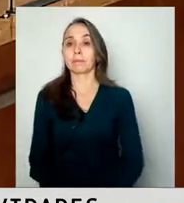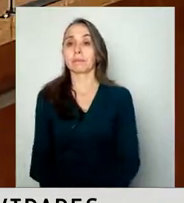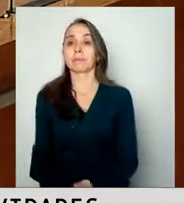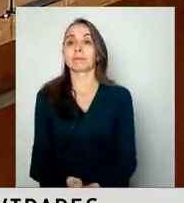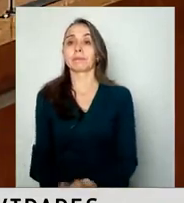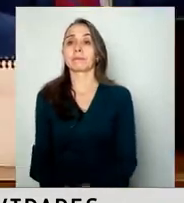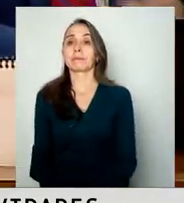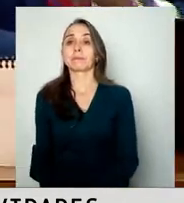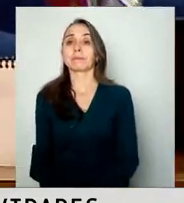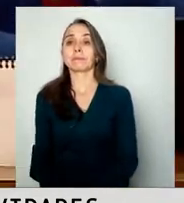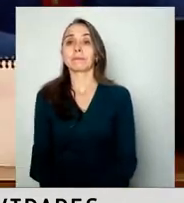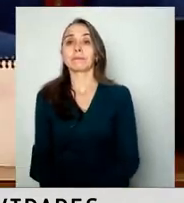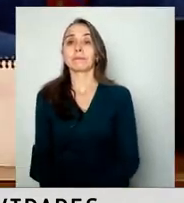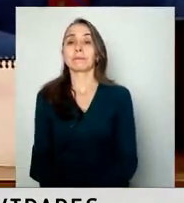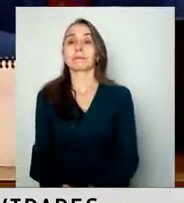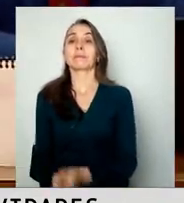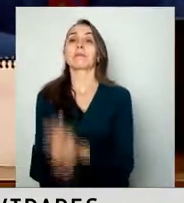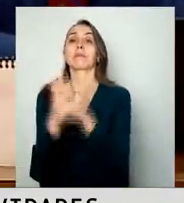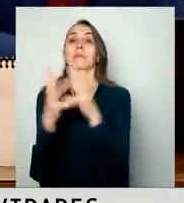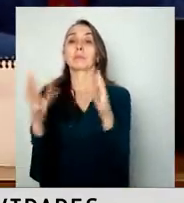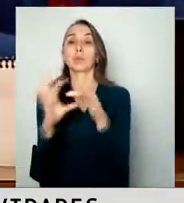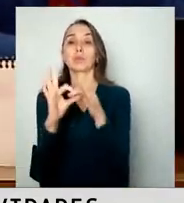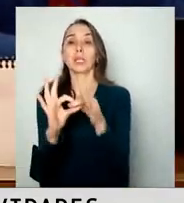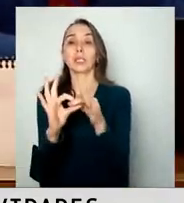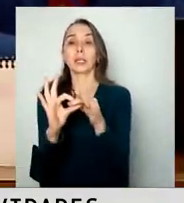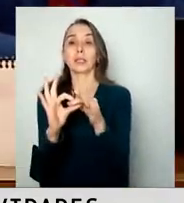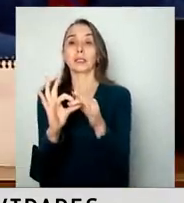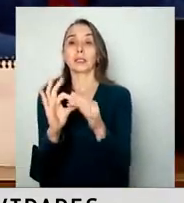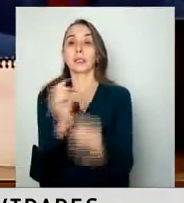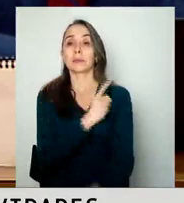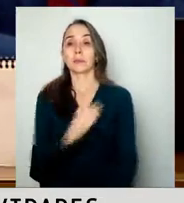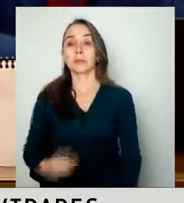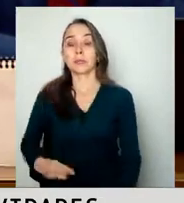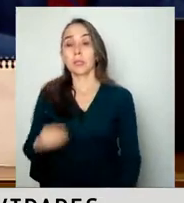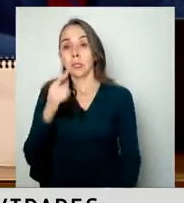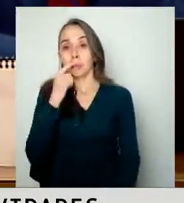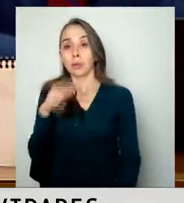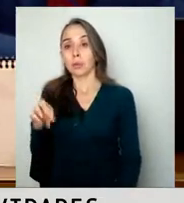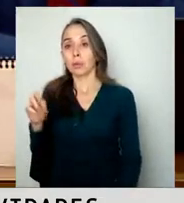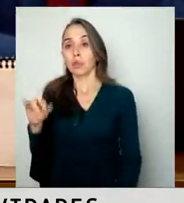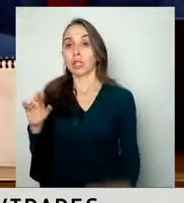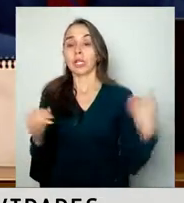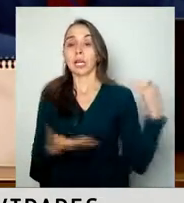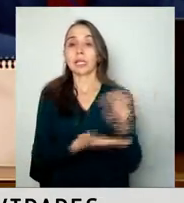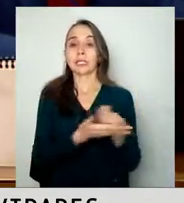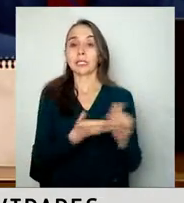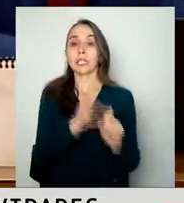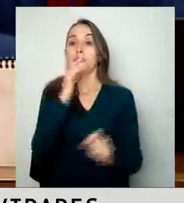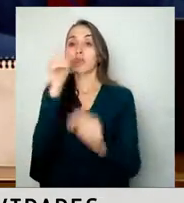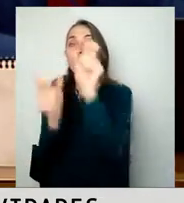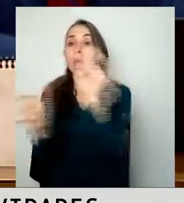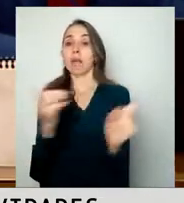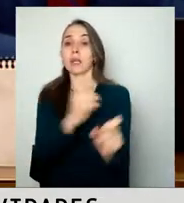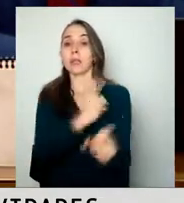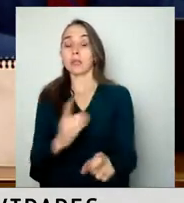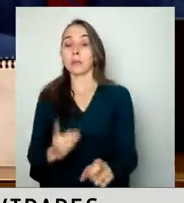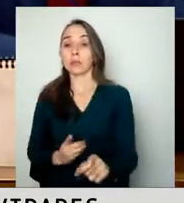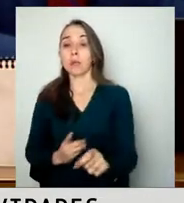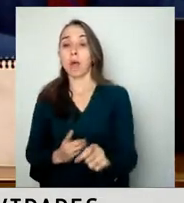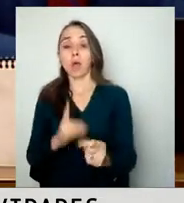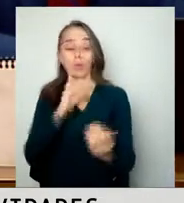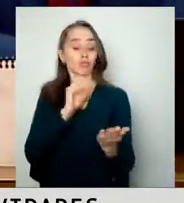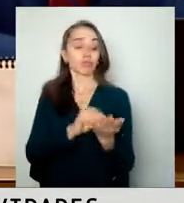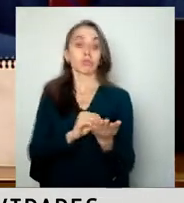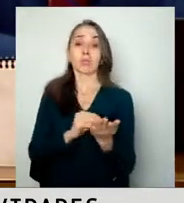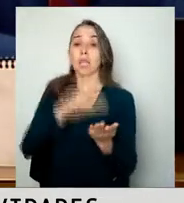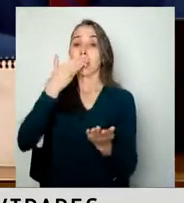Muchas gracias diputado Moreira bien no Habiendo inscritos en segundo lugar de la